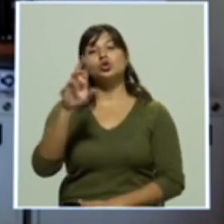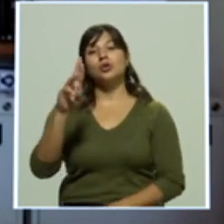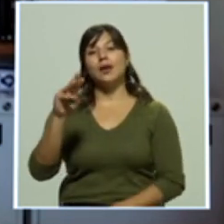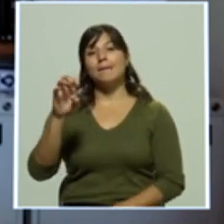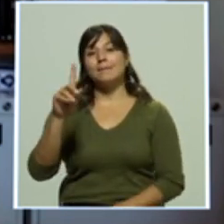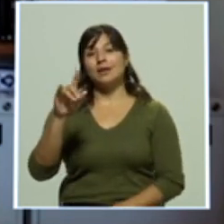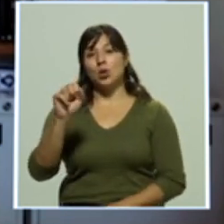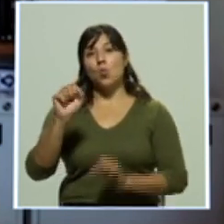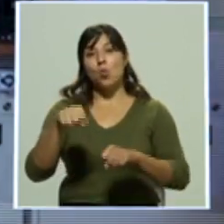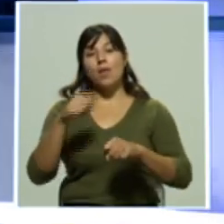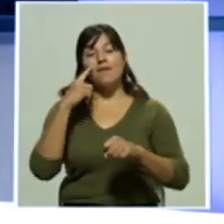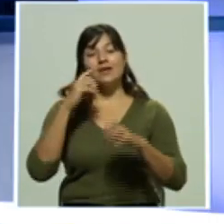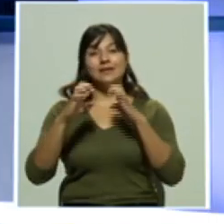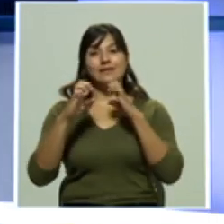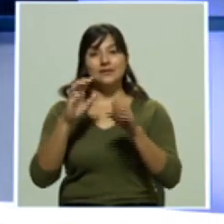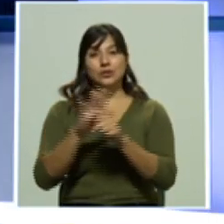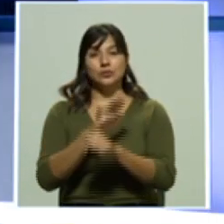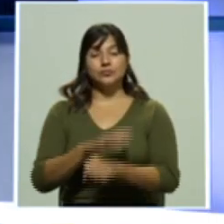www.costarricamedios.cr.